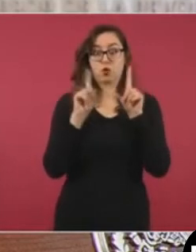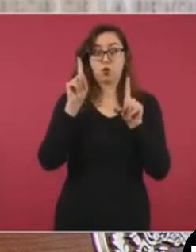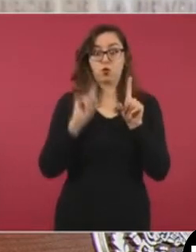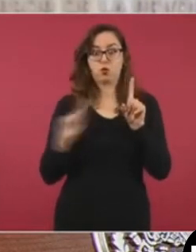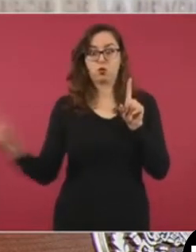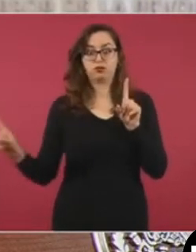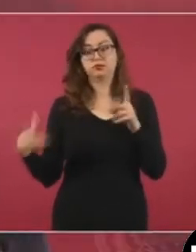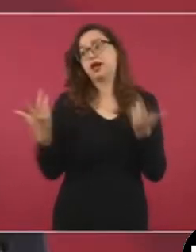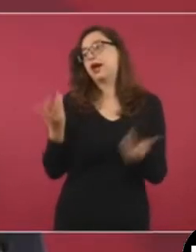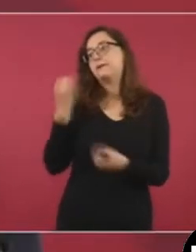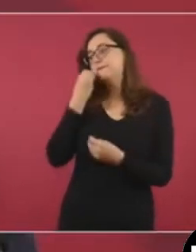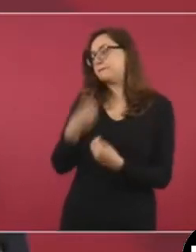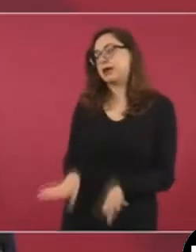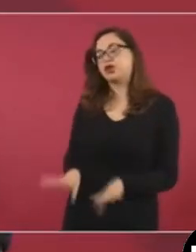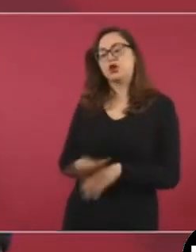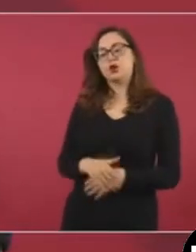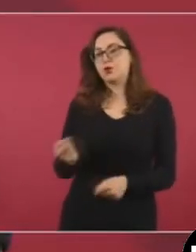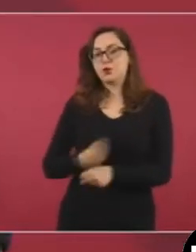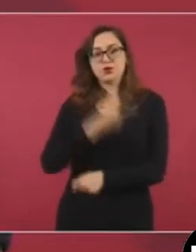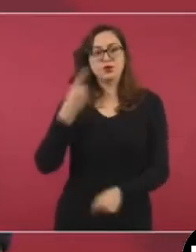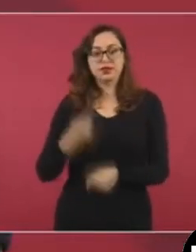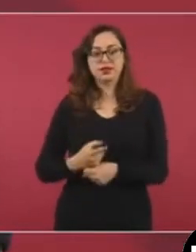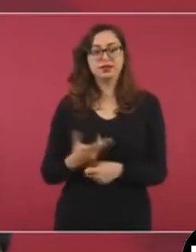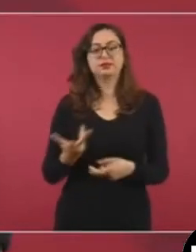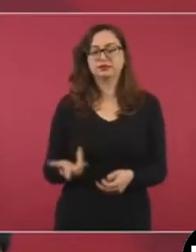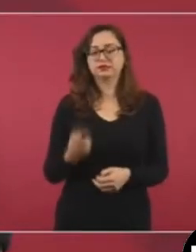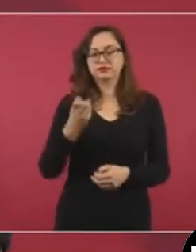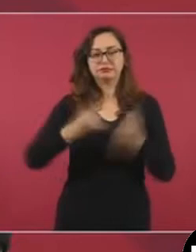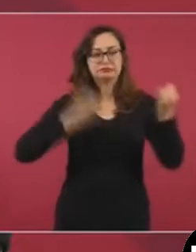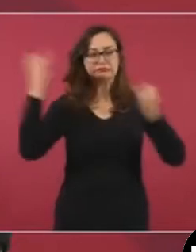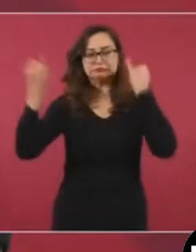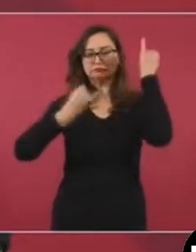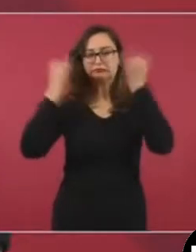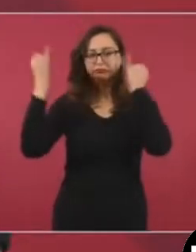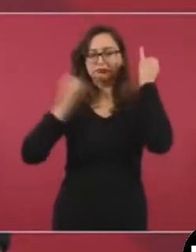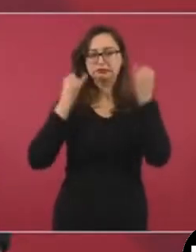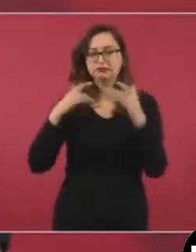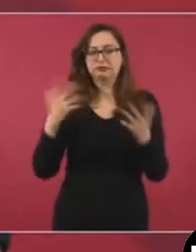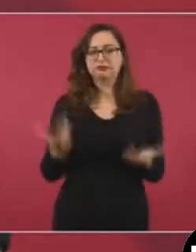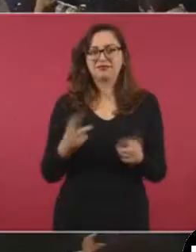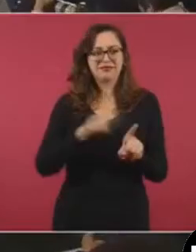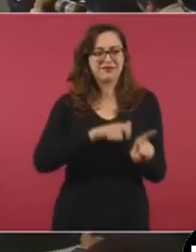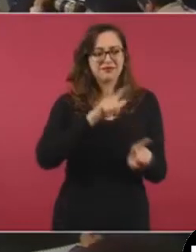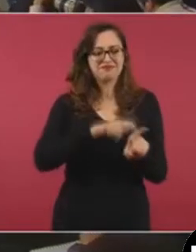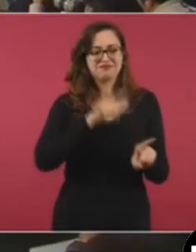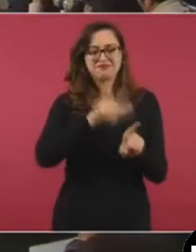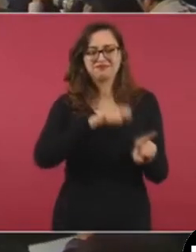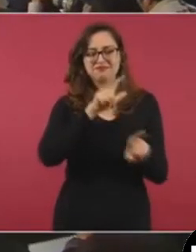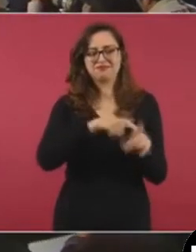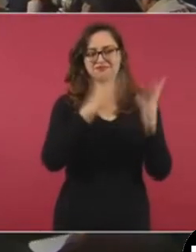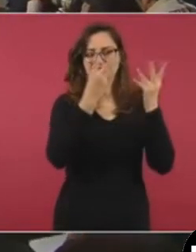Sí, de don Fidel. Y hay no sé cuántas caricaturas para los jóvenes.